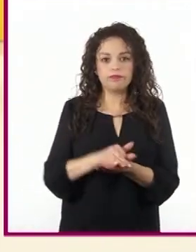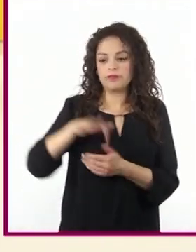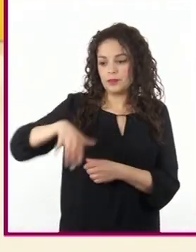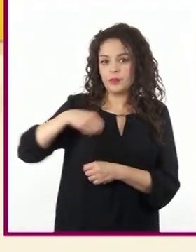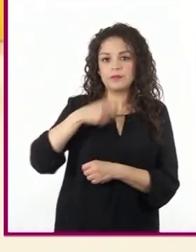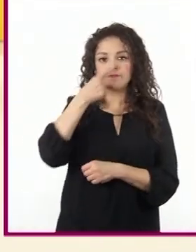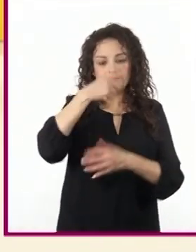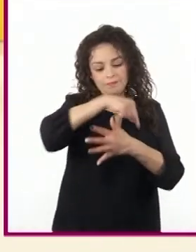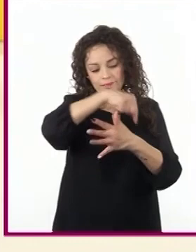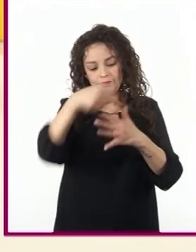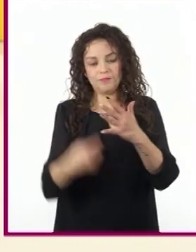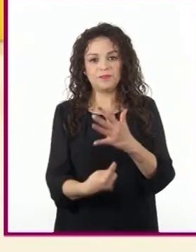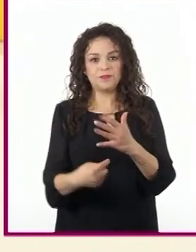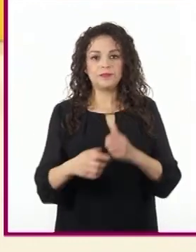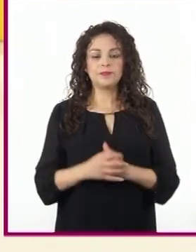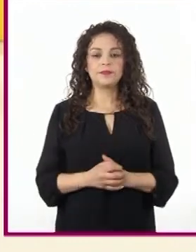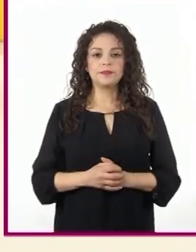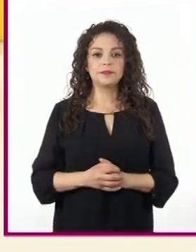de enunciar.